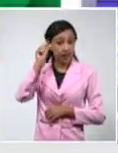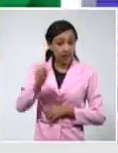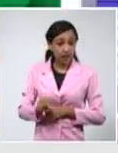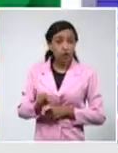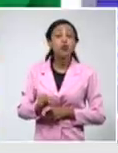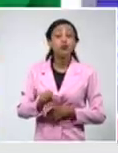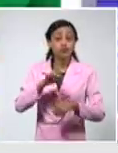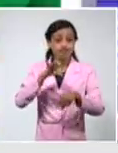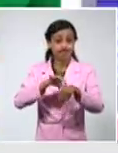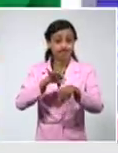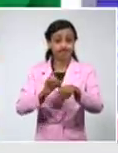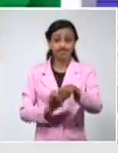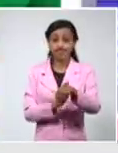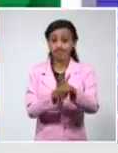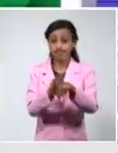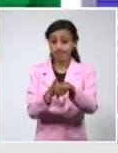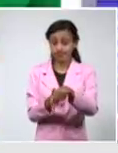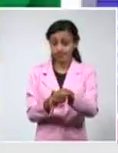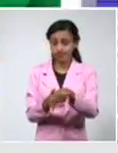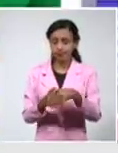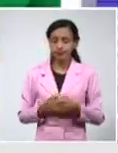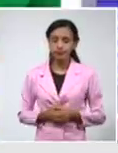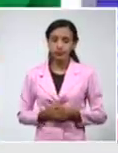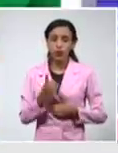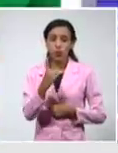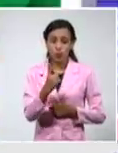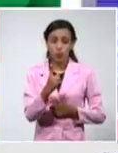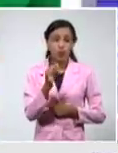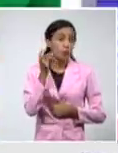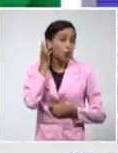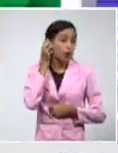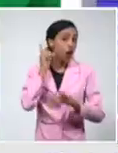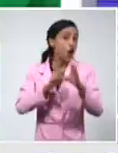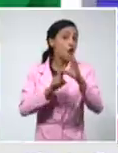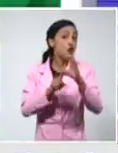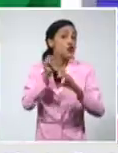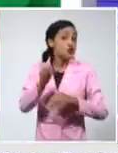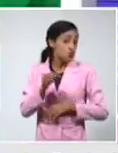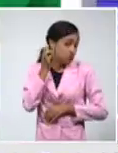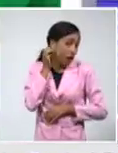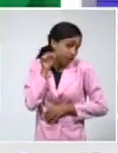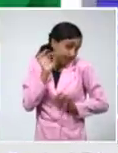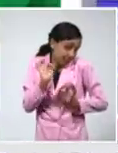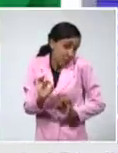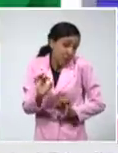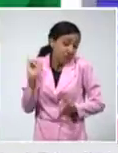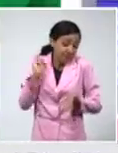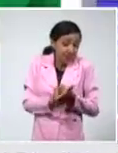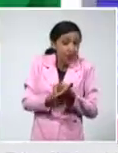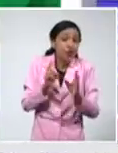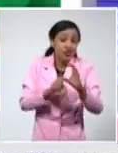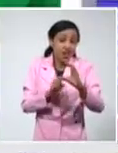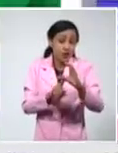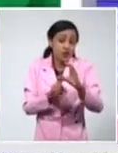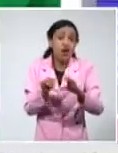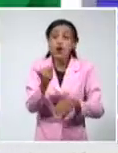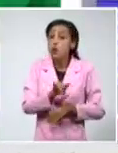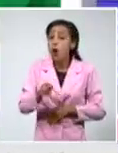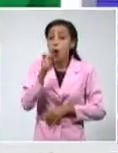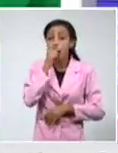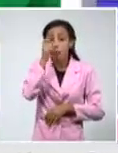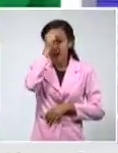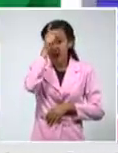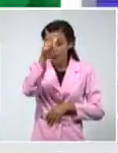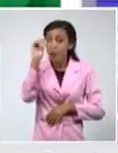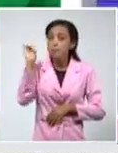Cuba. Una paciente rusa procedente de este país, de Rusia, igual que un alemán procedente de